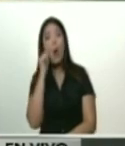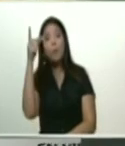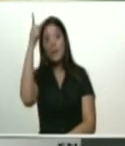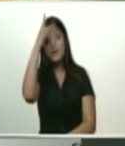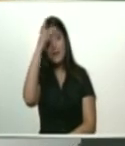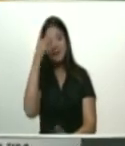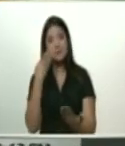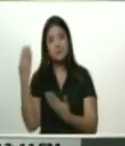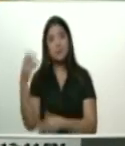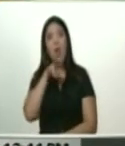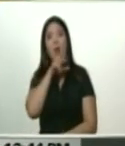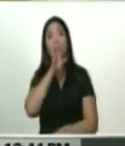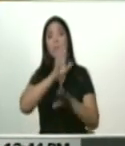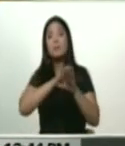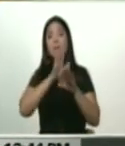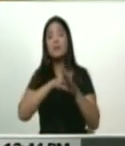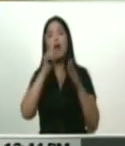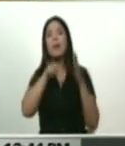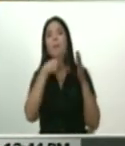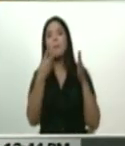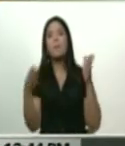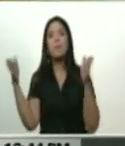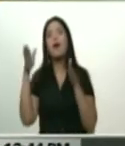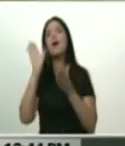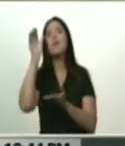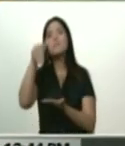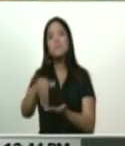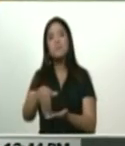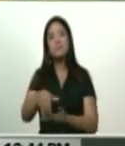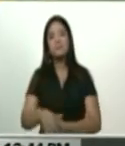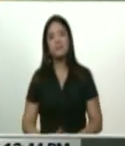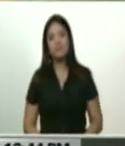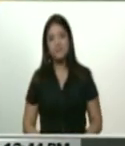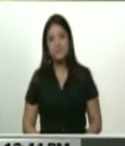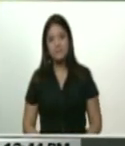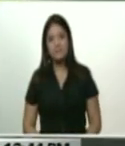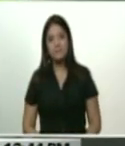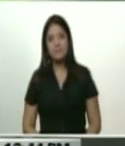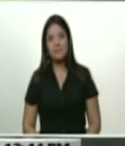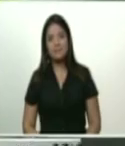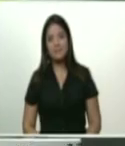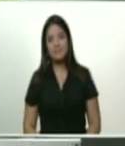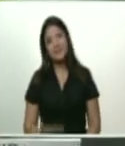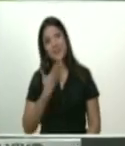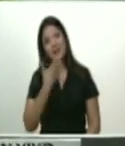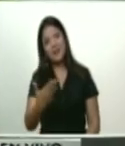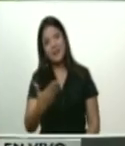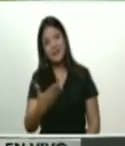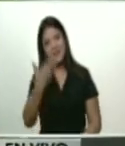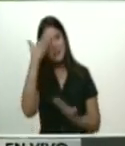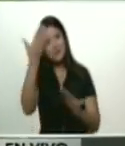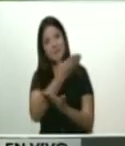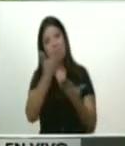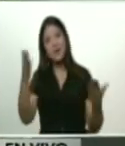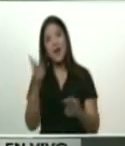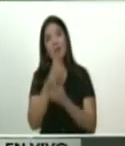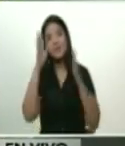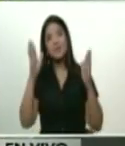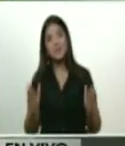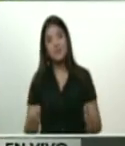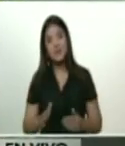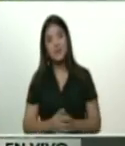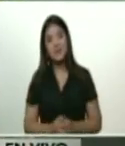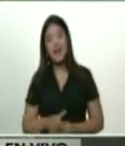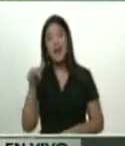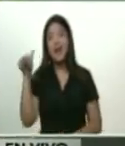El Asami, que hará el anuncio de la programación de Suena Maracay. Bueno, muchas gracias, Jorge. Saludamos a toda Venezuela